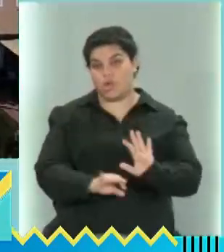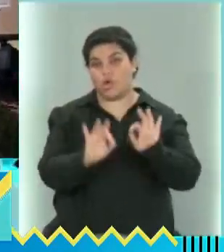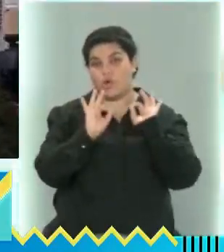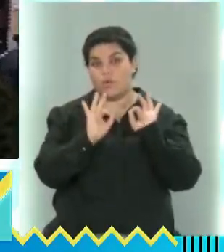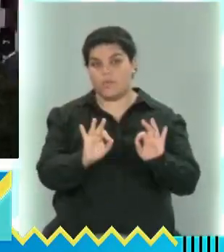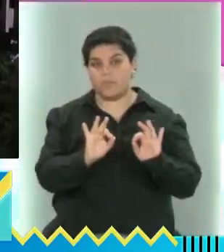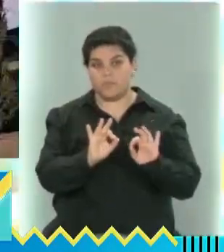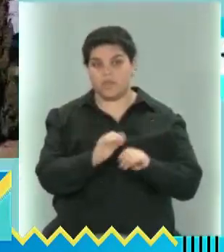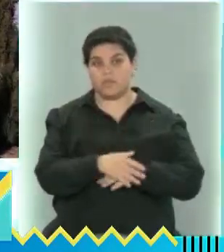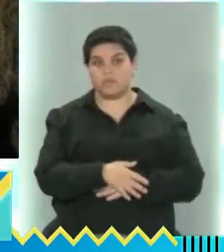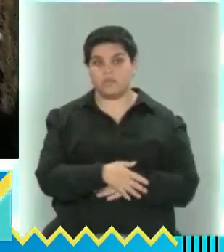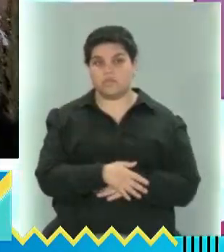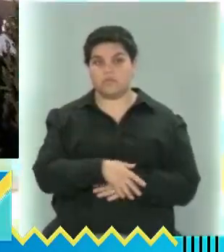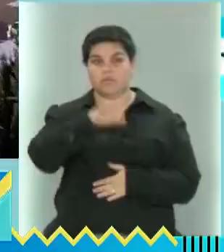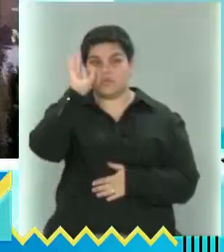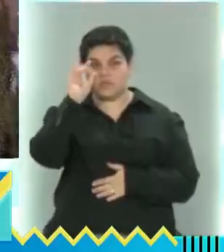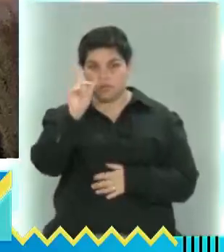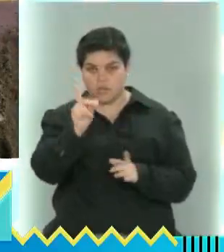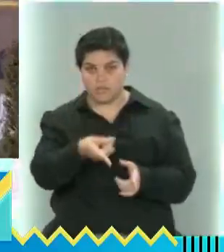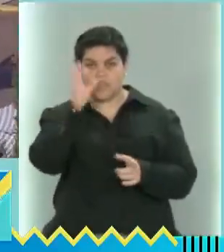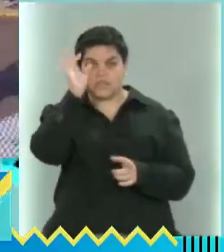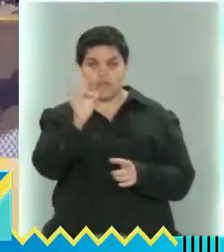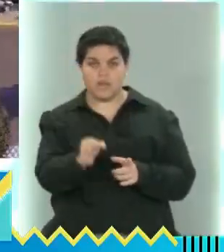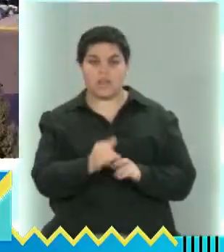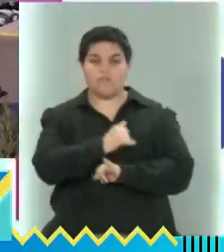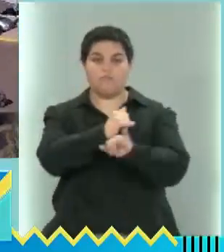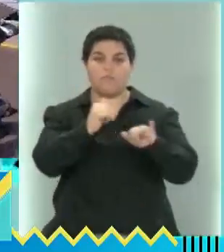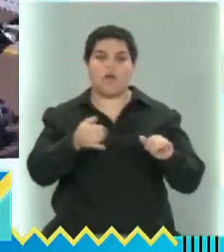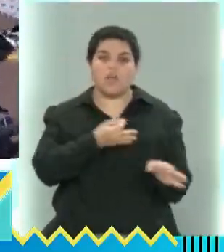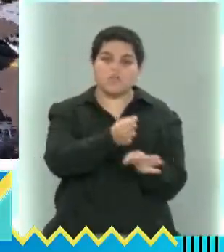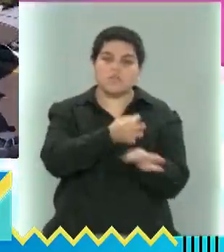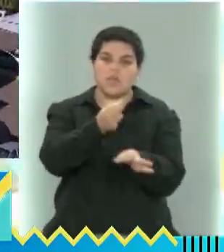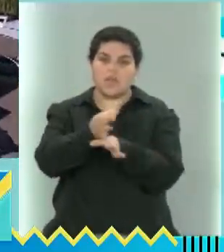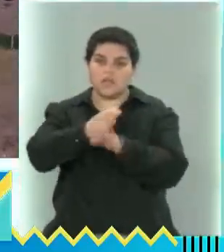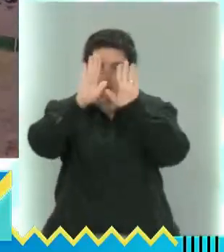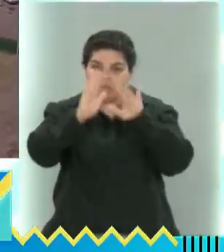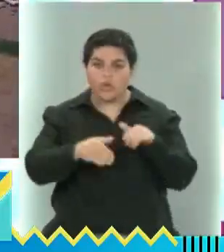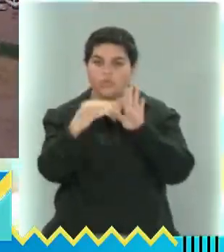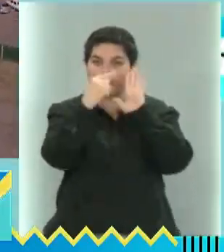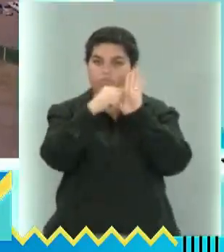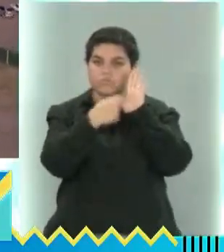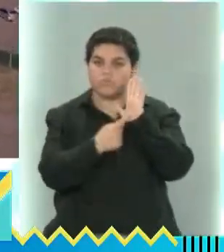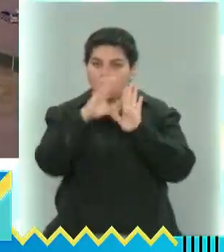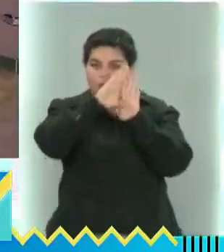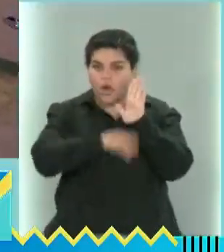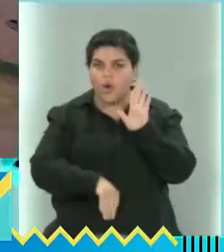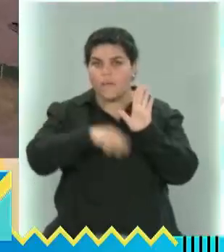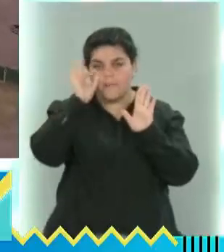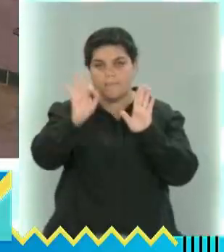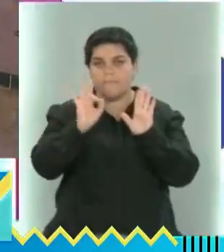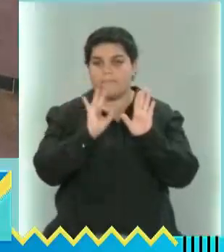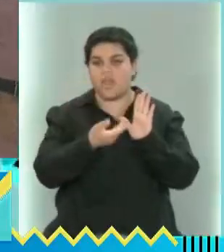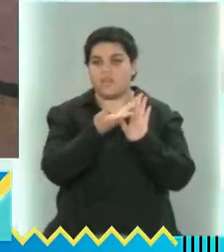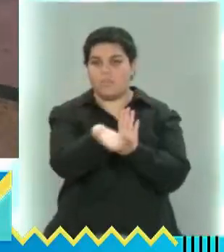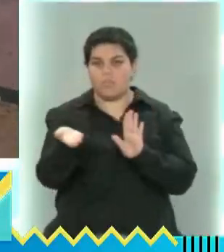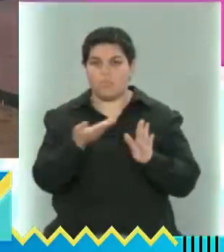corresponde, y sobre todo que los contenidos esenciales les sean dados a los estudiantes.